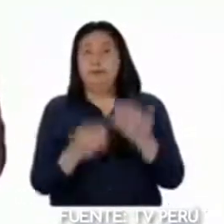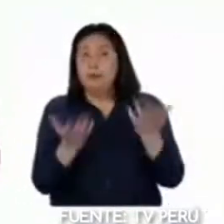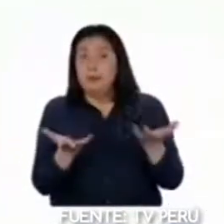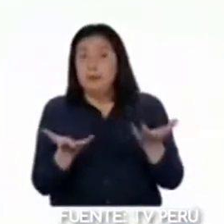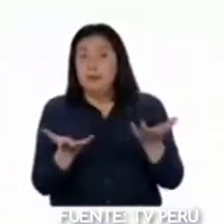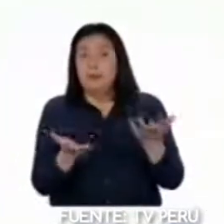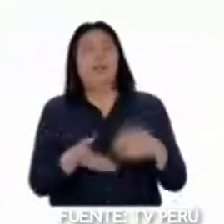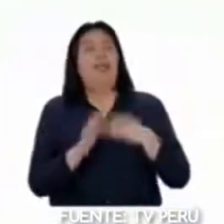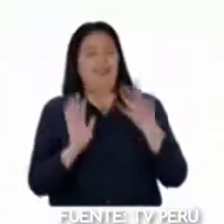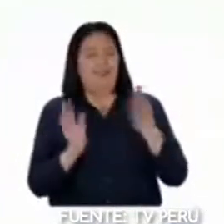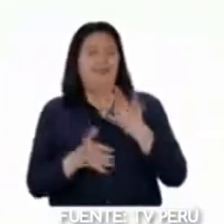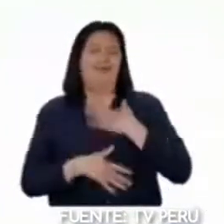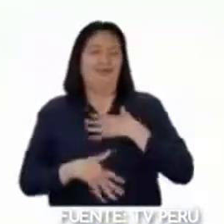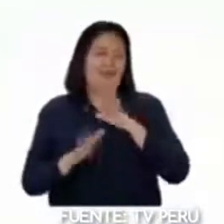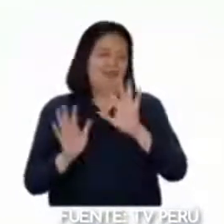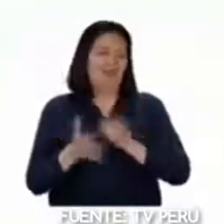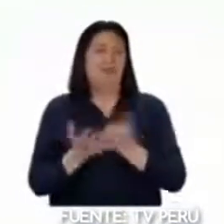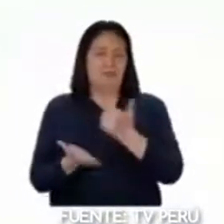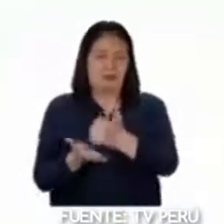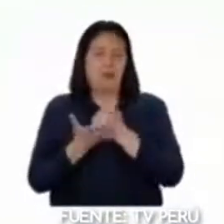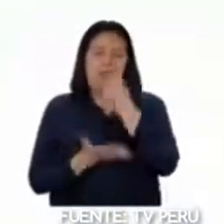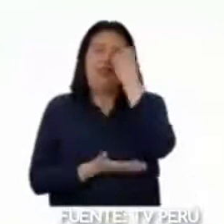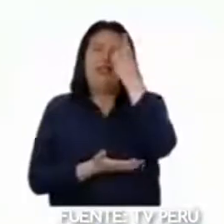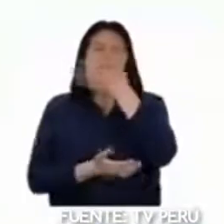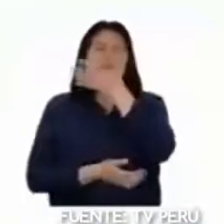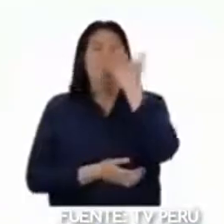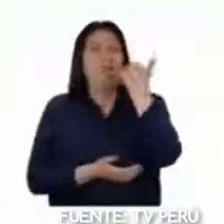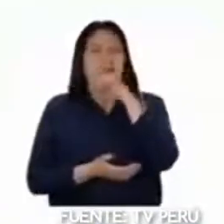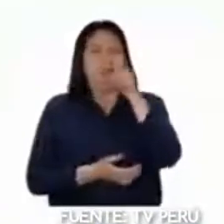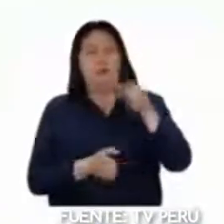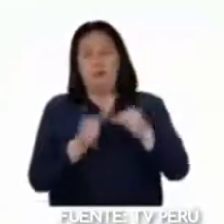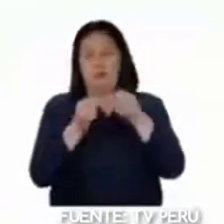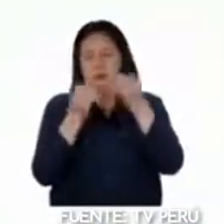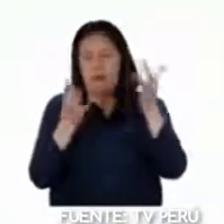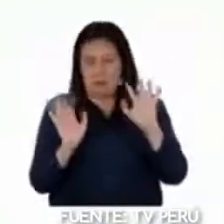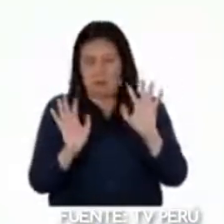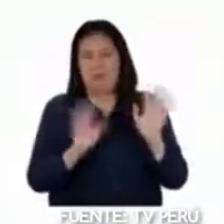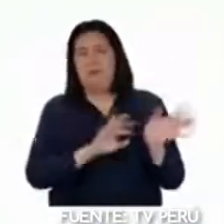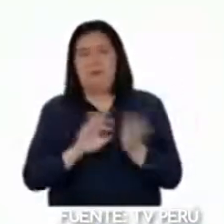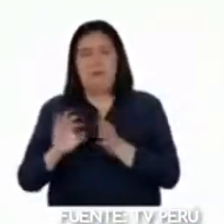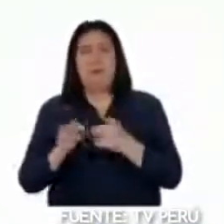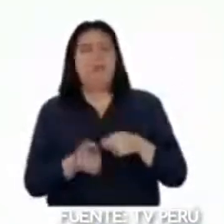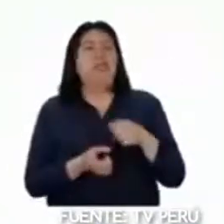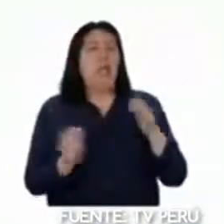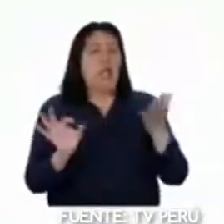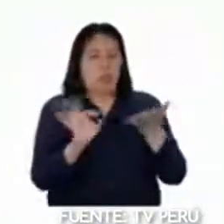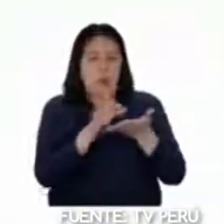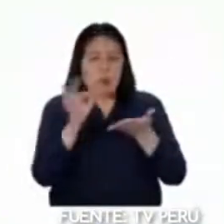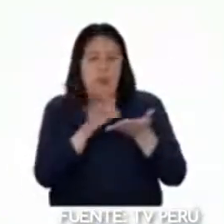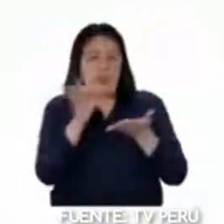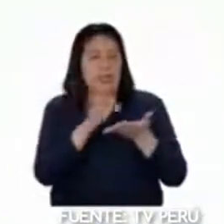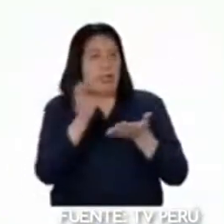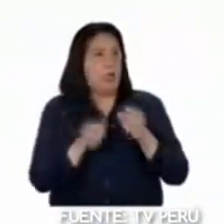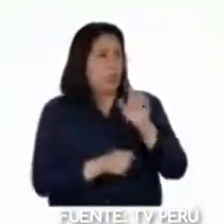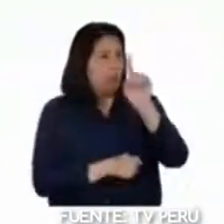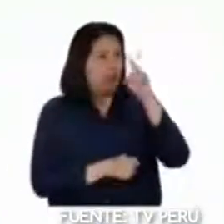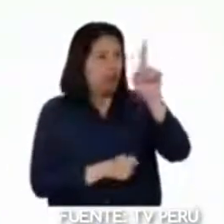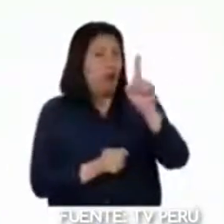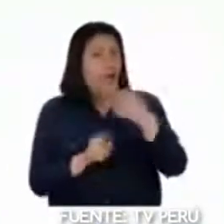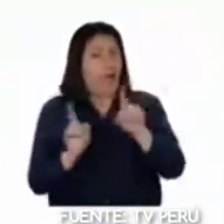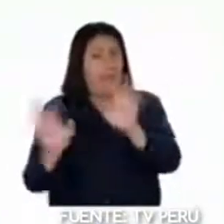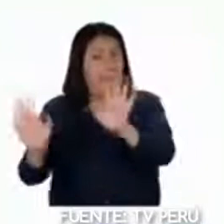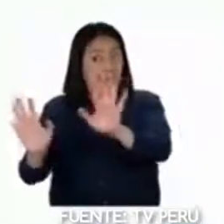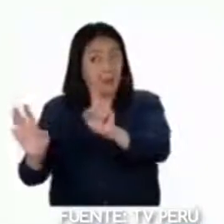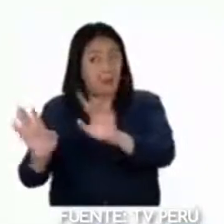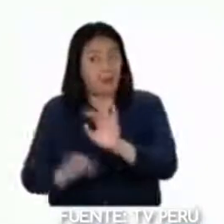Ahora vamos a hacer algo divertido que nos va a ayudar a comprender mejor estos números. Vamos a contar hasta un millón. Pero alto, no